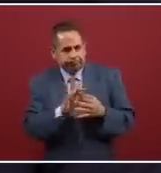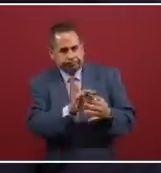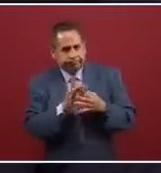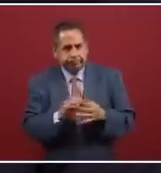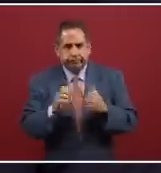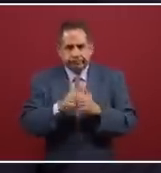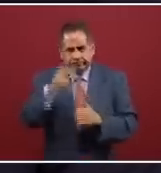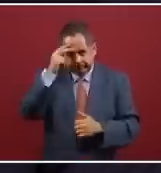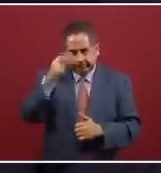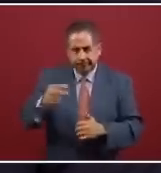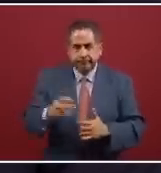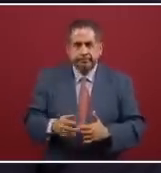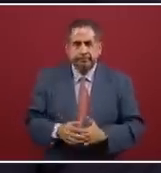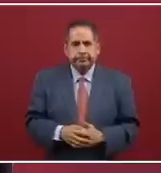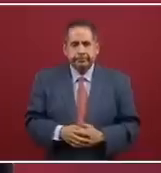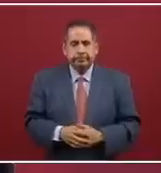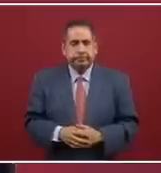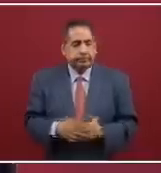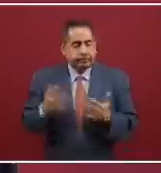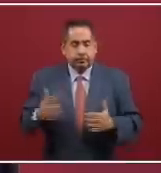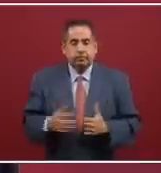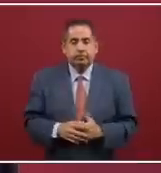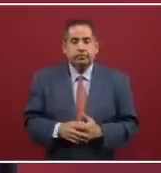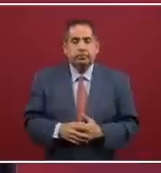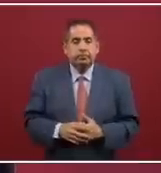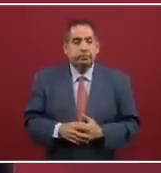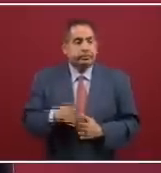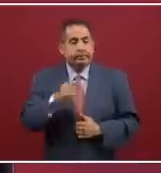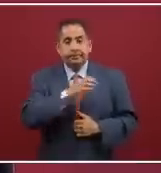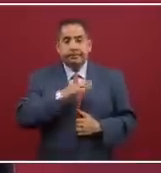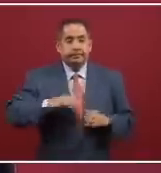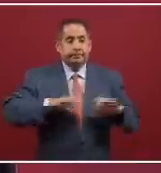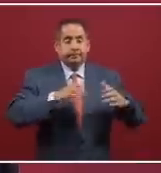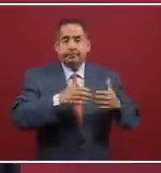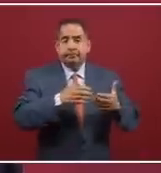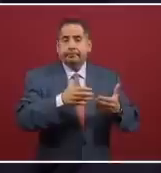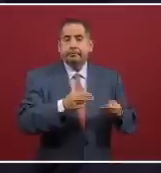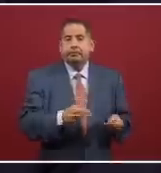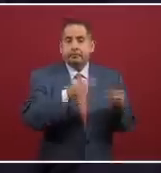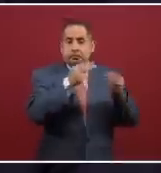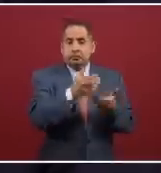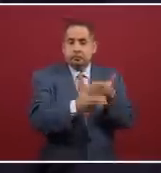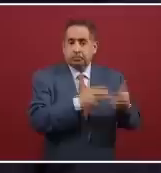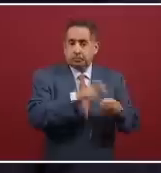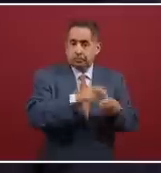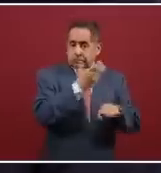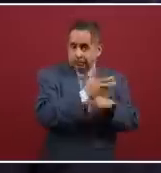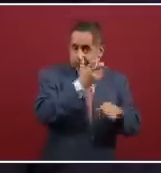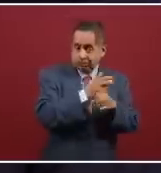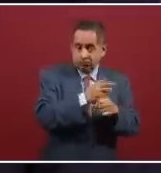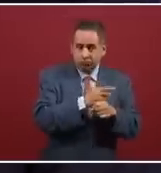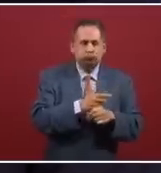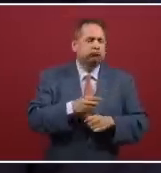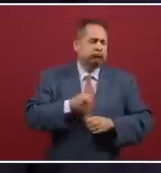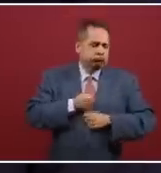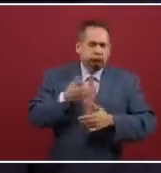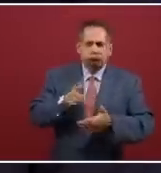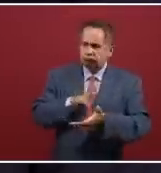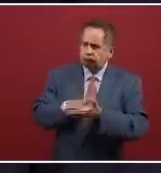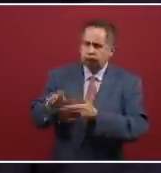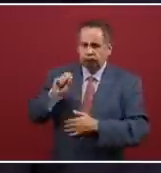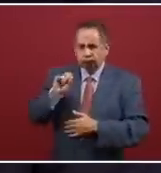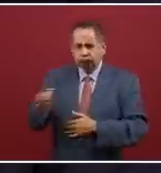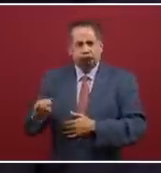con méxico bueno la cámara de comercio de eeuu se manifestó